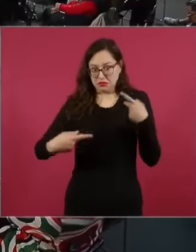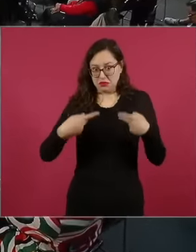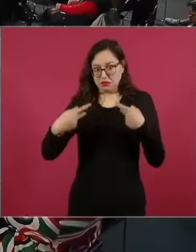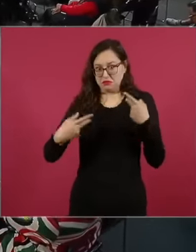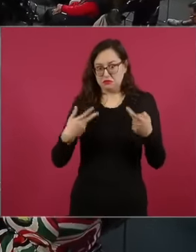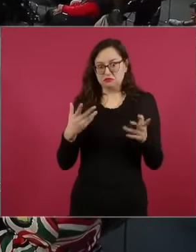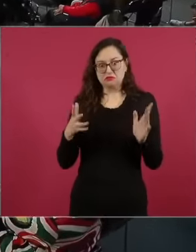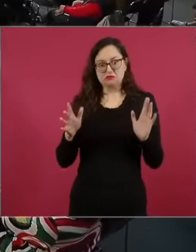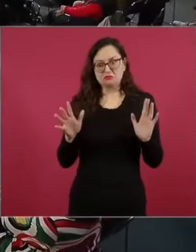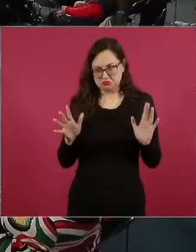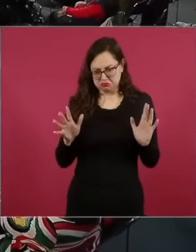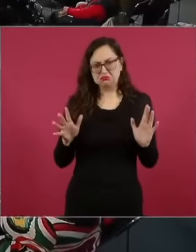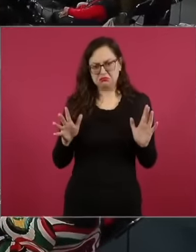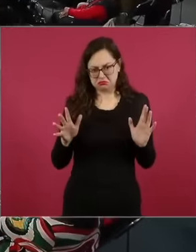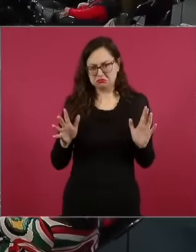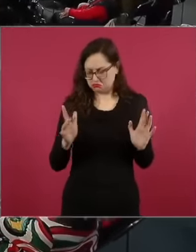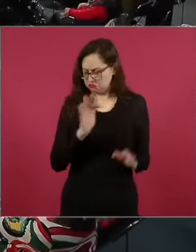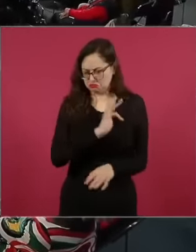ahí andan